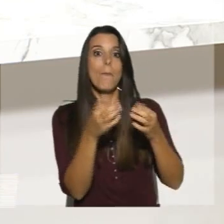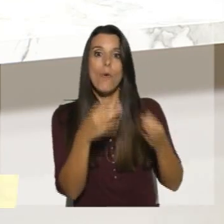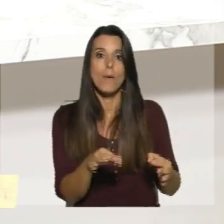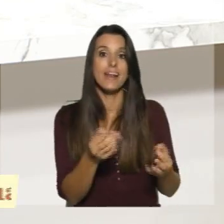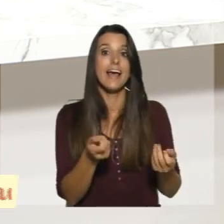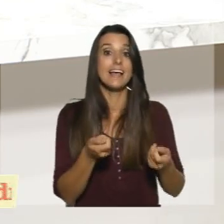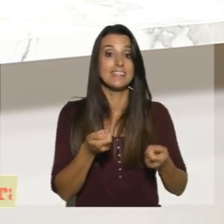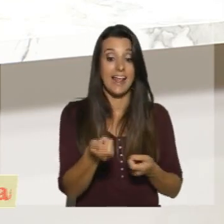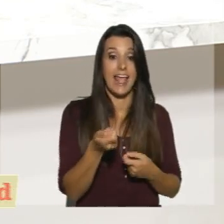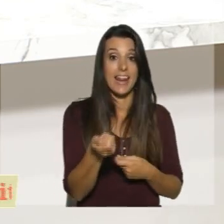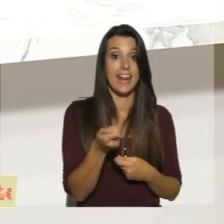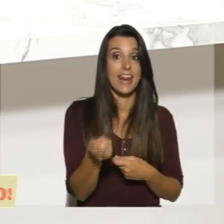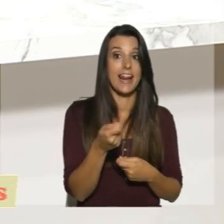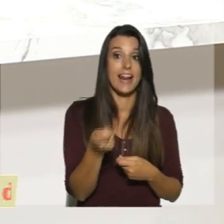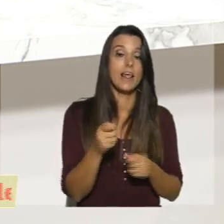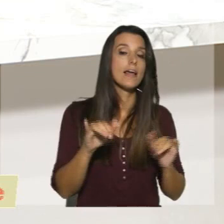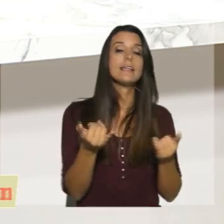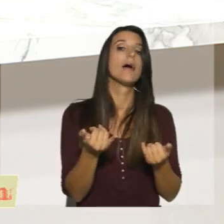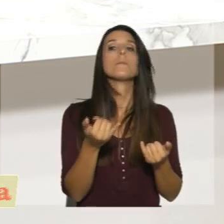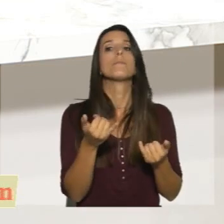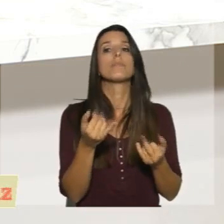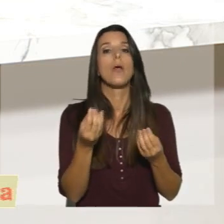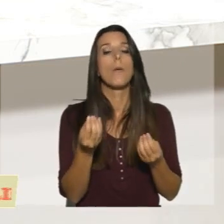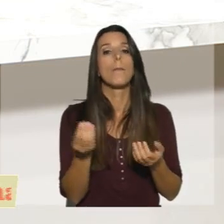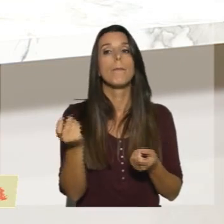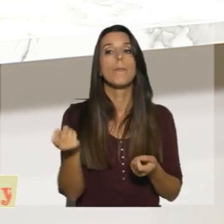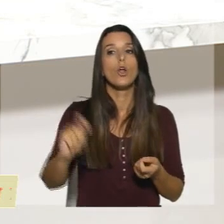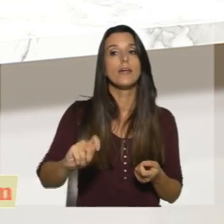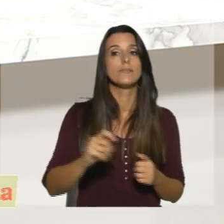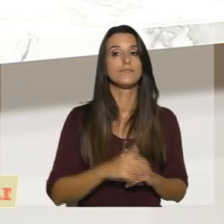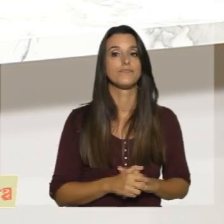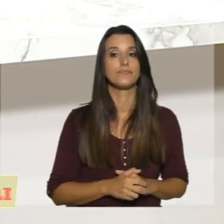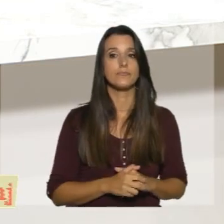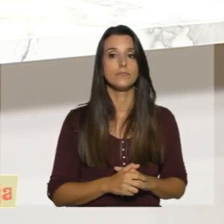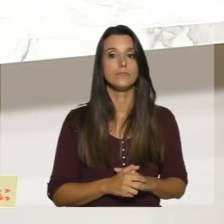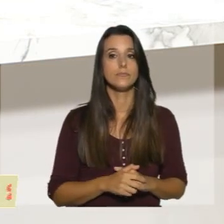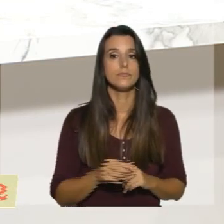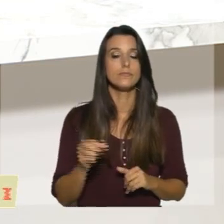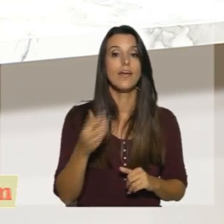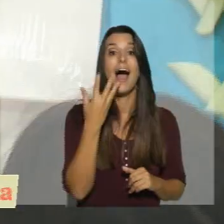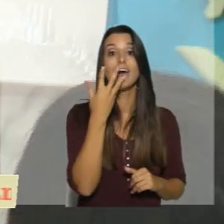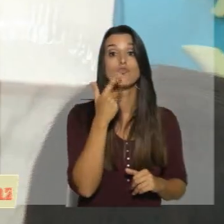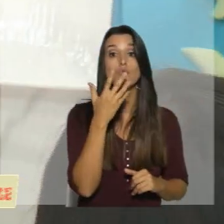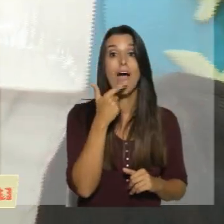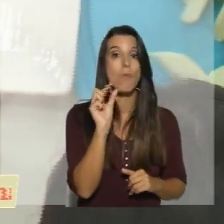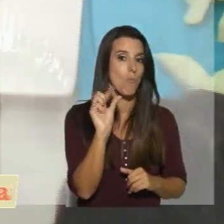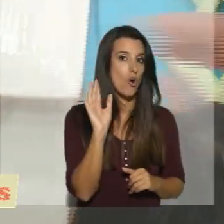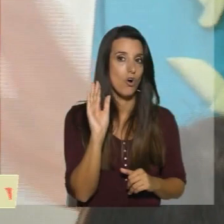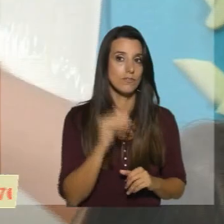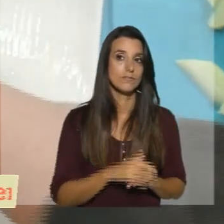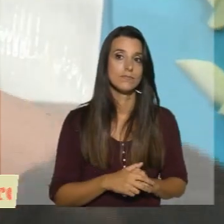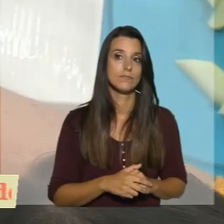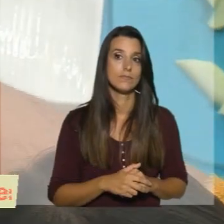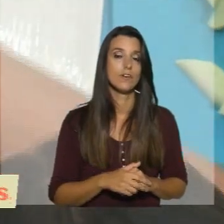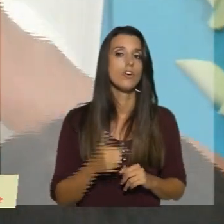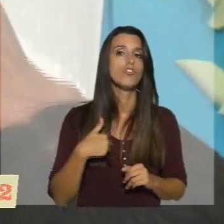sartén. Yo acá ya la estoy calentando. Le vamos a poner, ¿dónde lo tengo por acá? Mira, un poquito de azúcar. Ahí está.